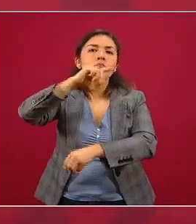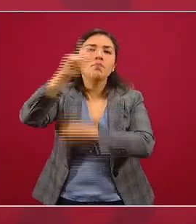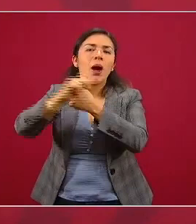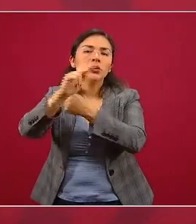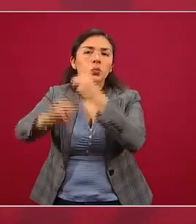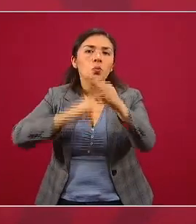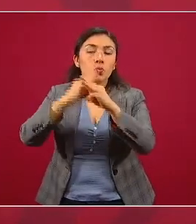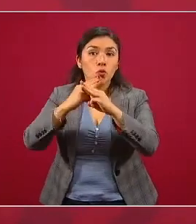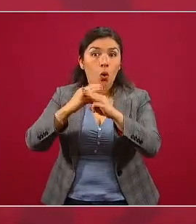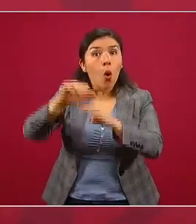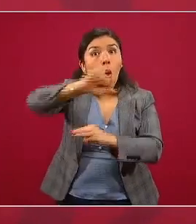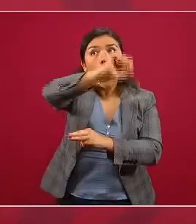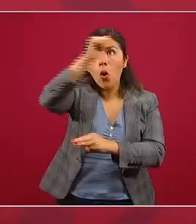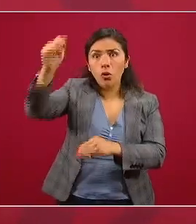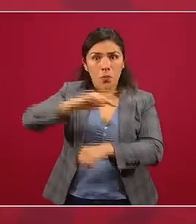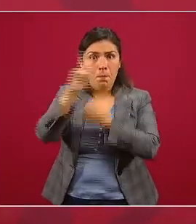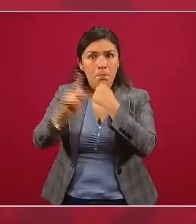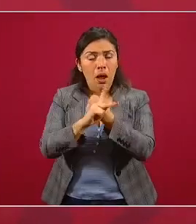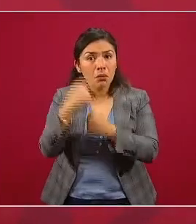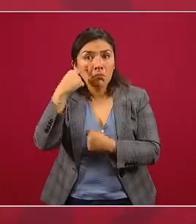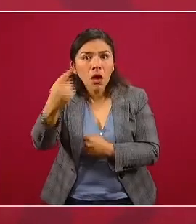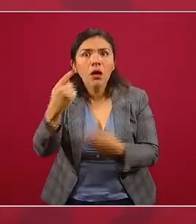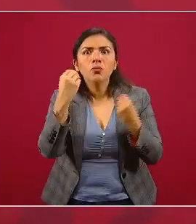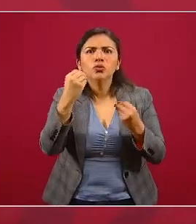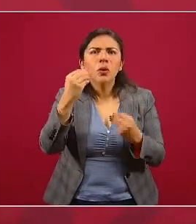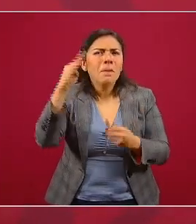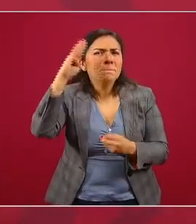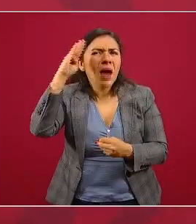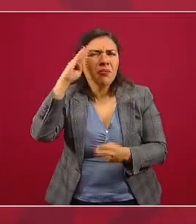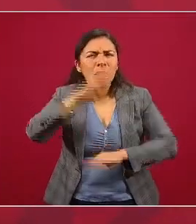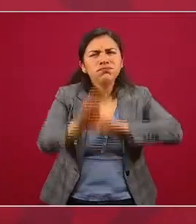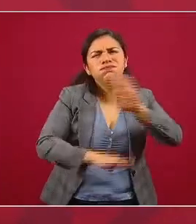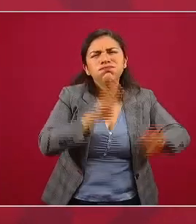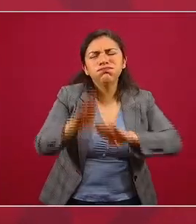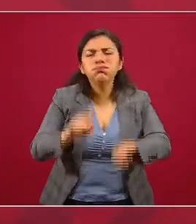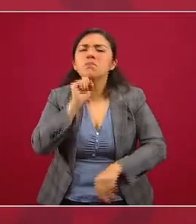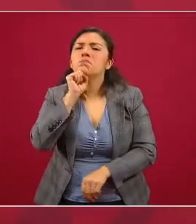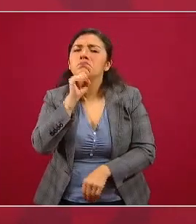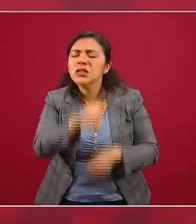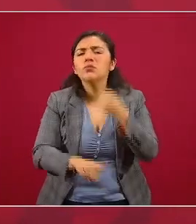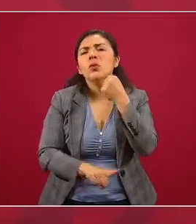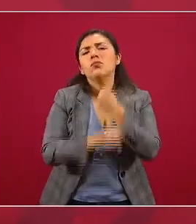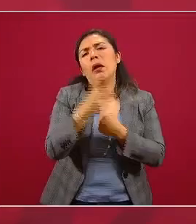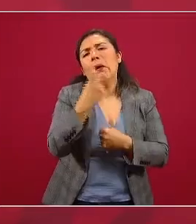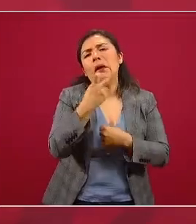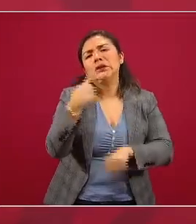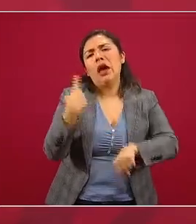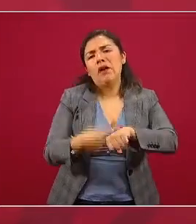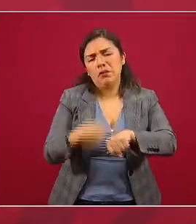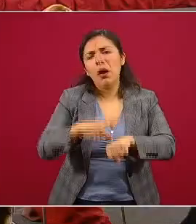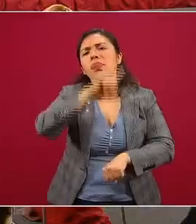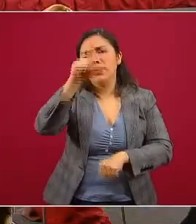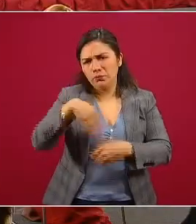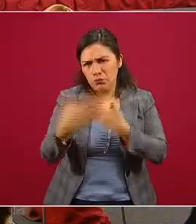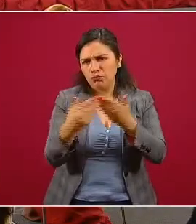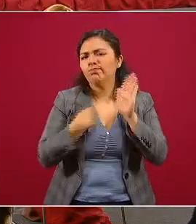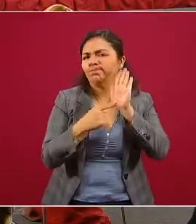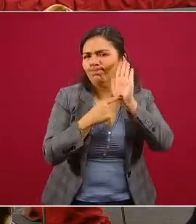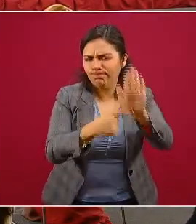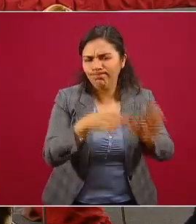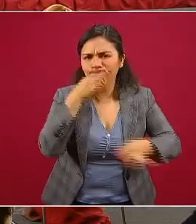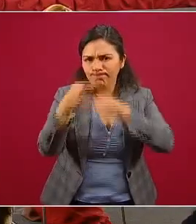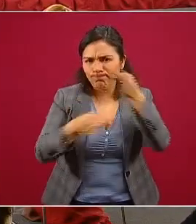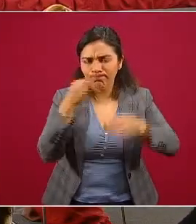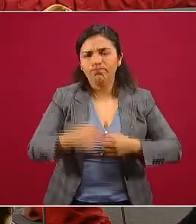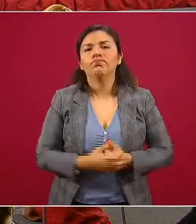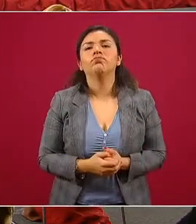habido un exceso de mortalidad derivado de esta epidemia y próximamente presentaremos esos resultados. Sigamos con las